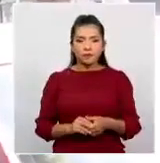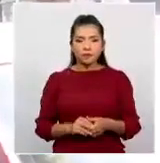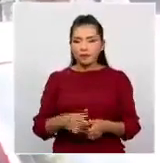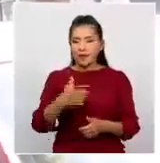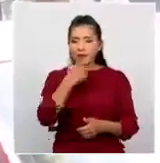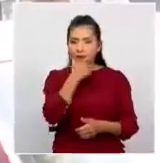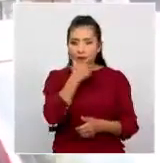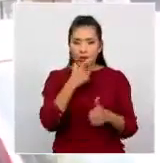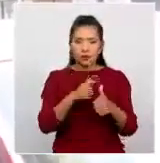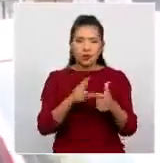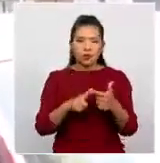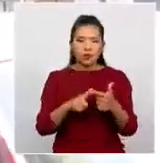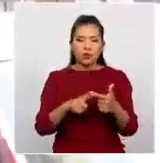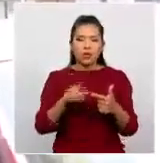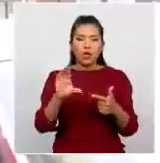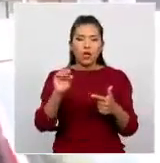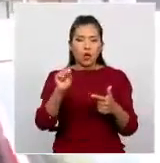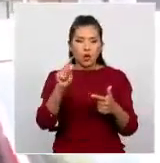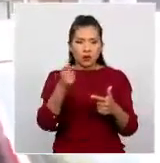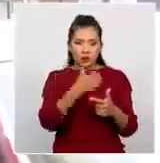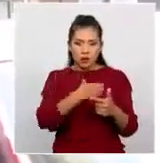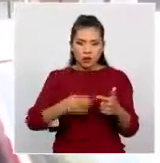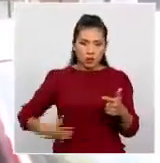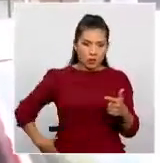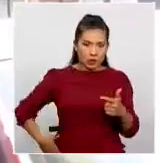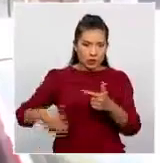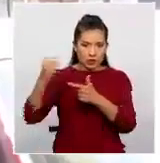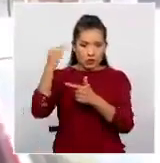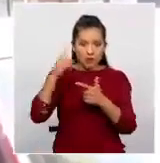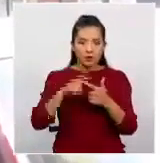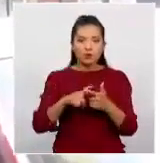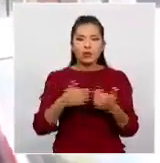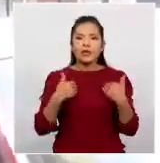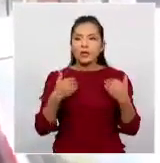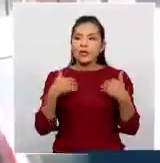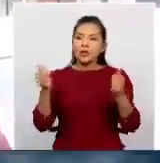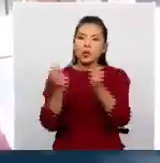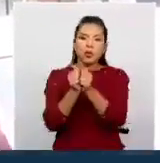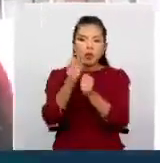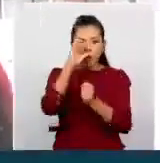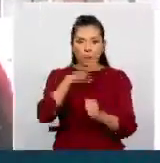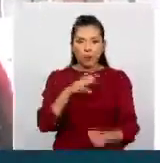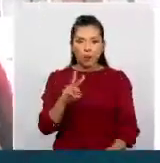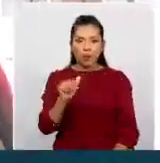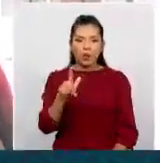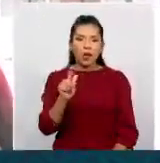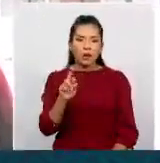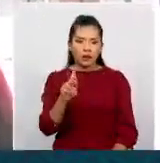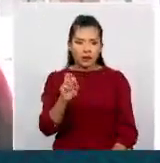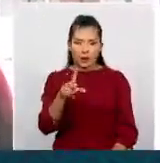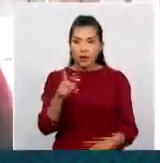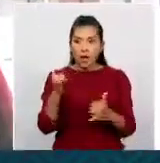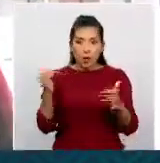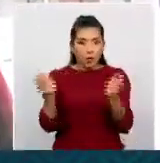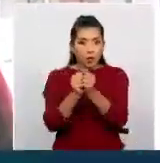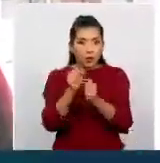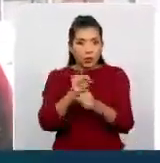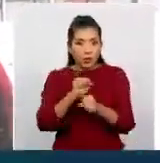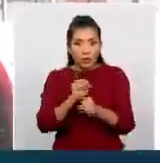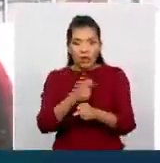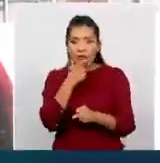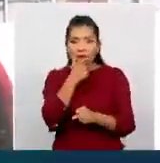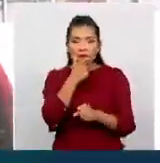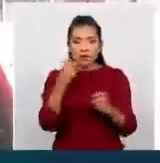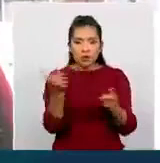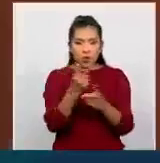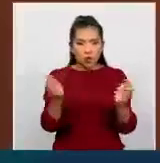Camacho, el gobernador de Santa Cruz, tiene de asesor el señor Walter Chávez. Hoy trabaja para el señor Luis Fernando